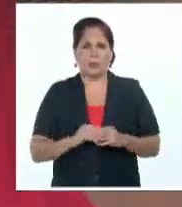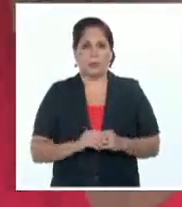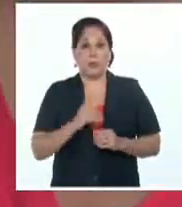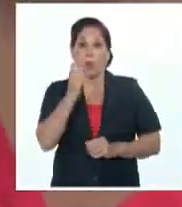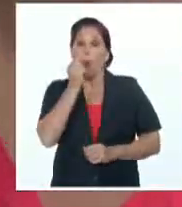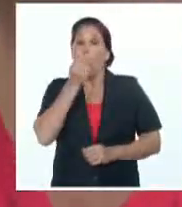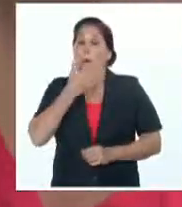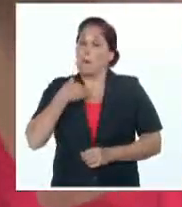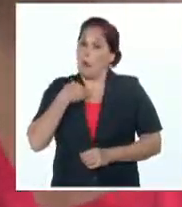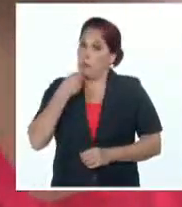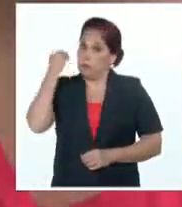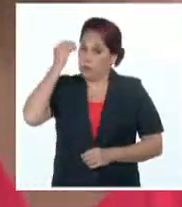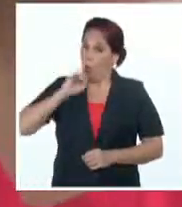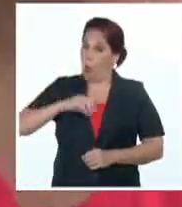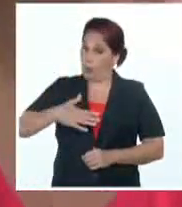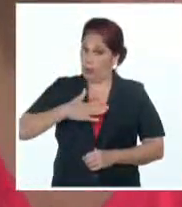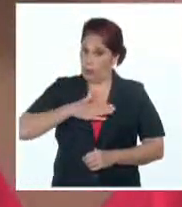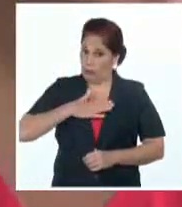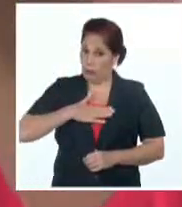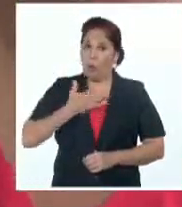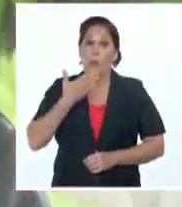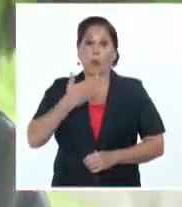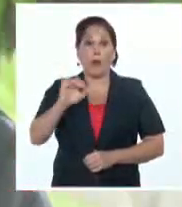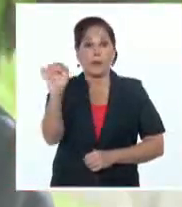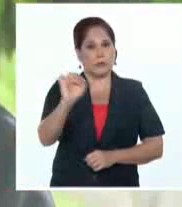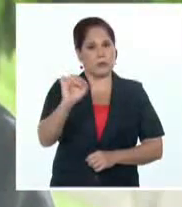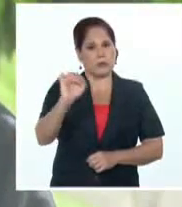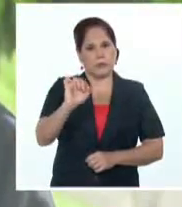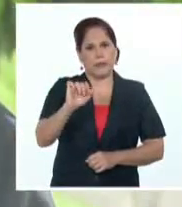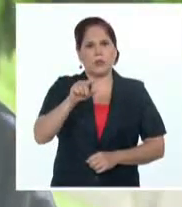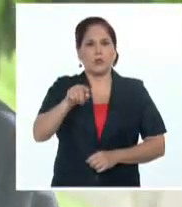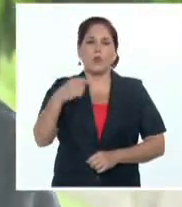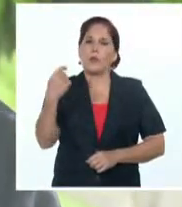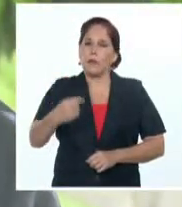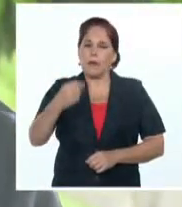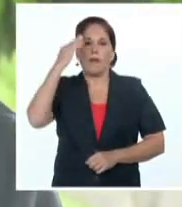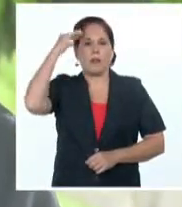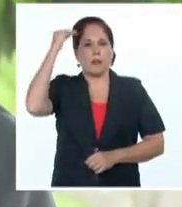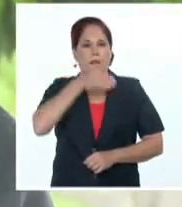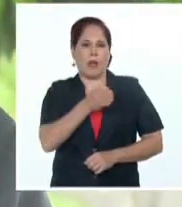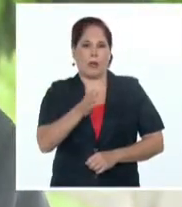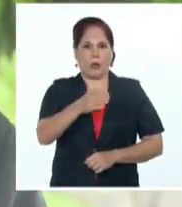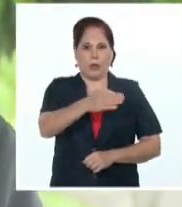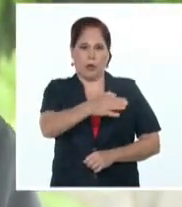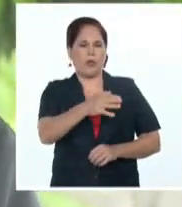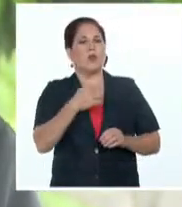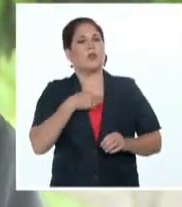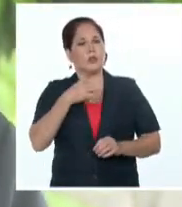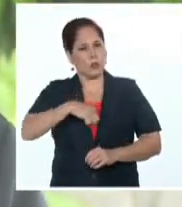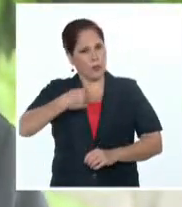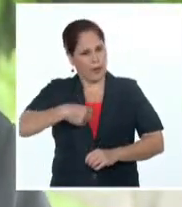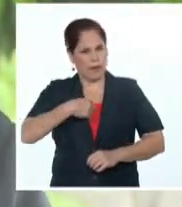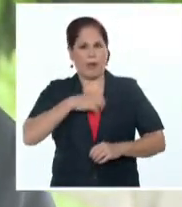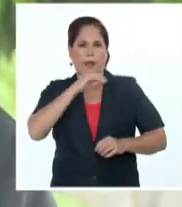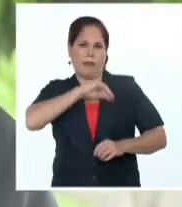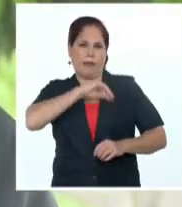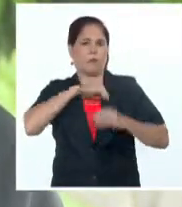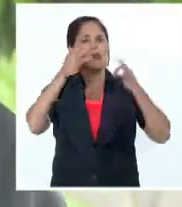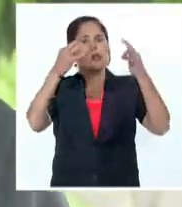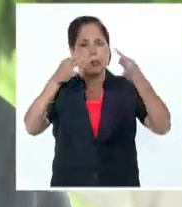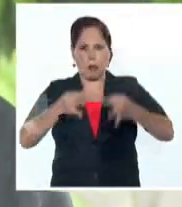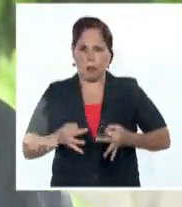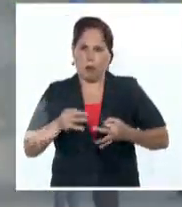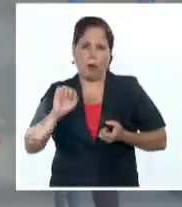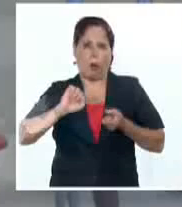chofer, primeramente tienes que tener dominio y seguridad y control de lo que tú